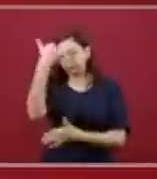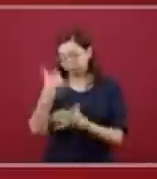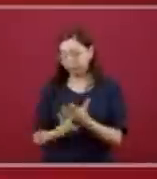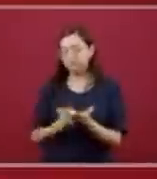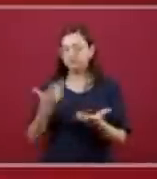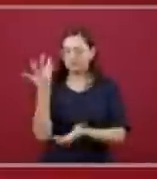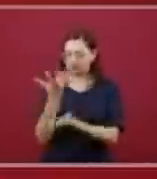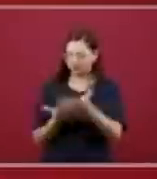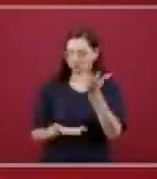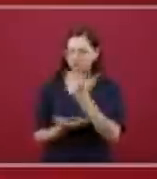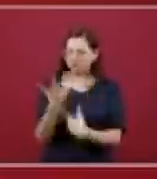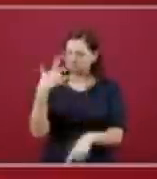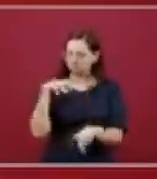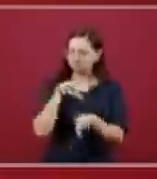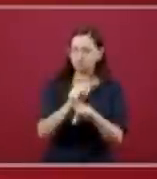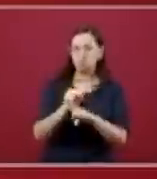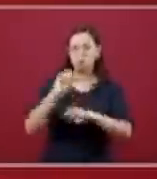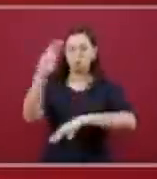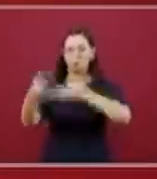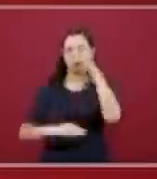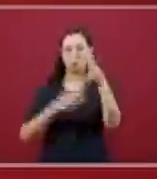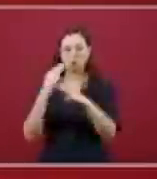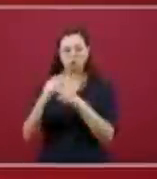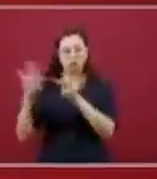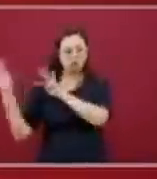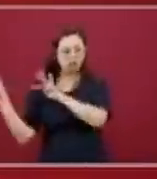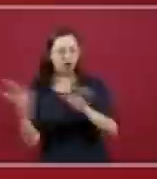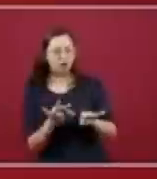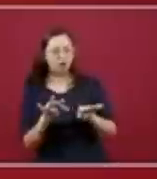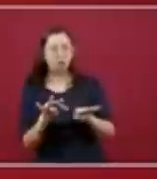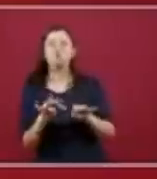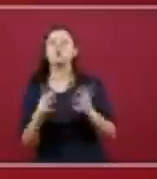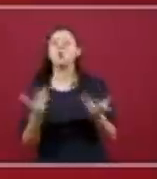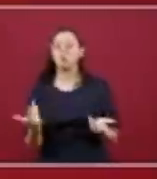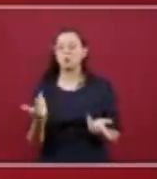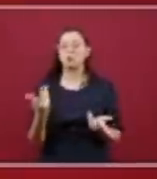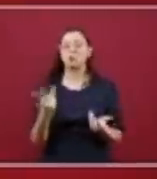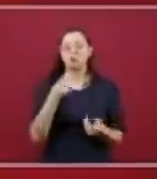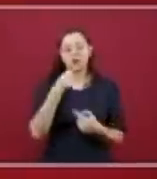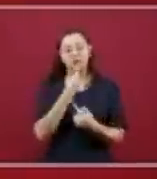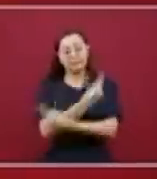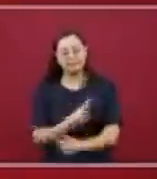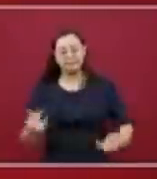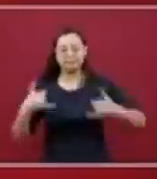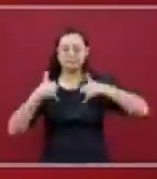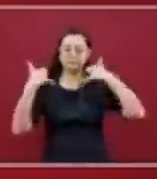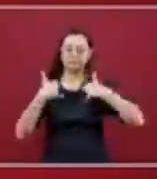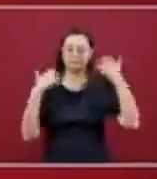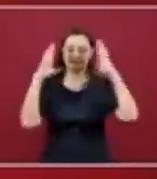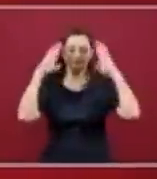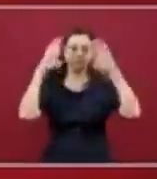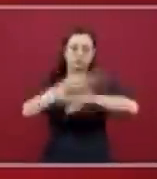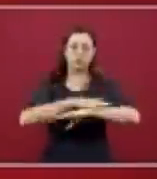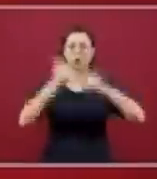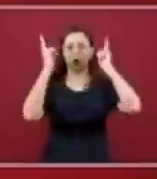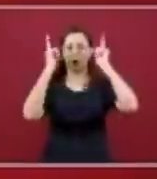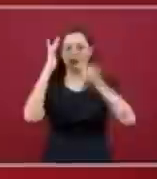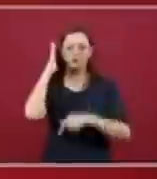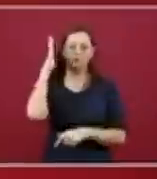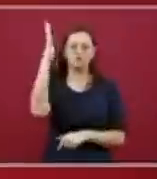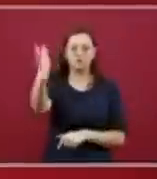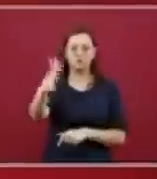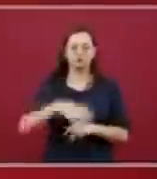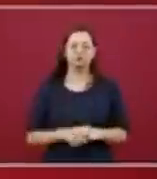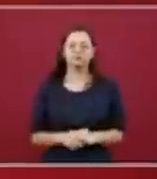un ejemplo mundial de reconciliación y esperanza para nuestros niños, niñas y jóvenes.